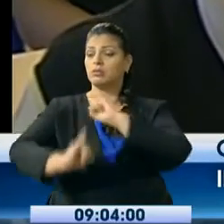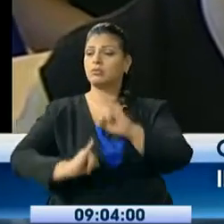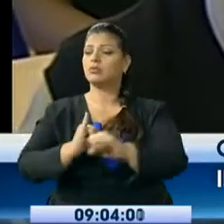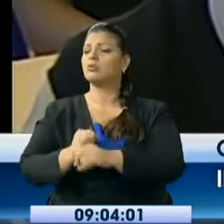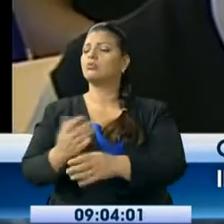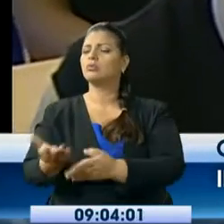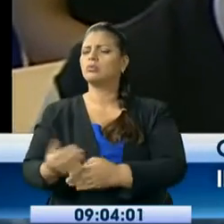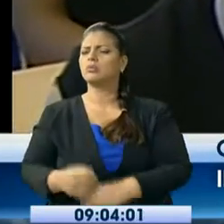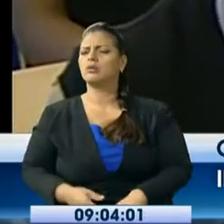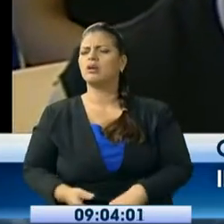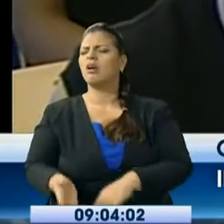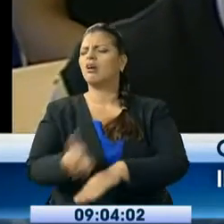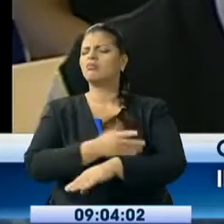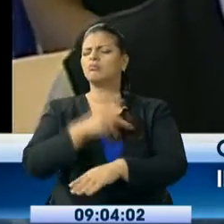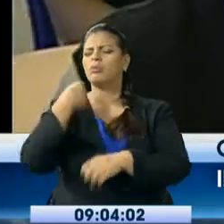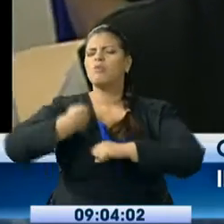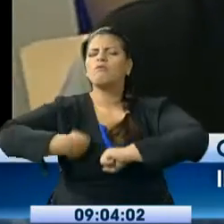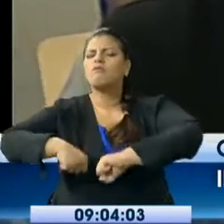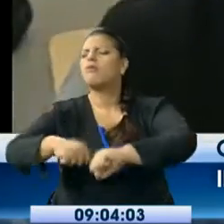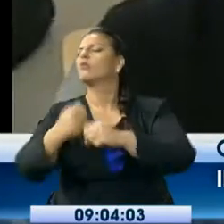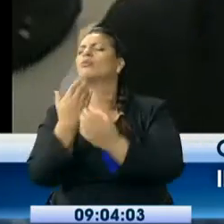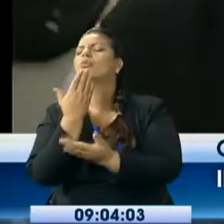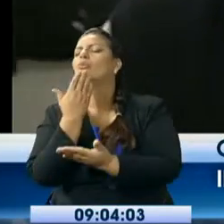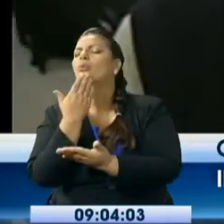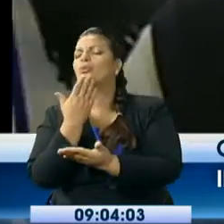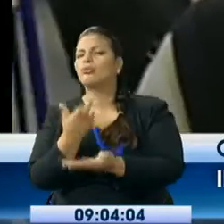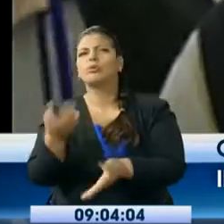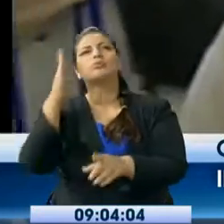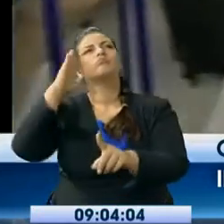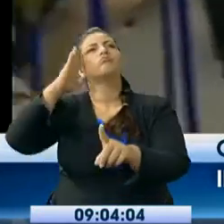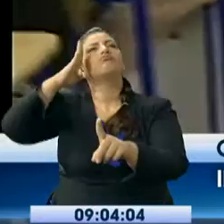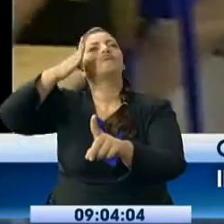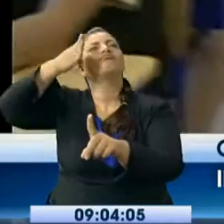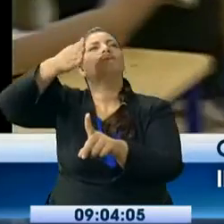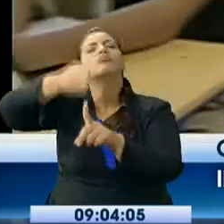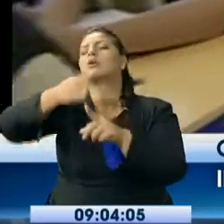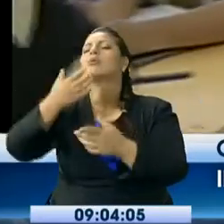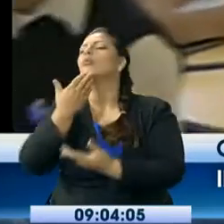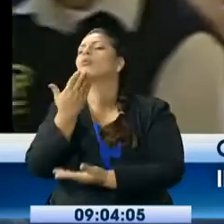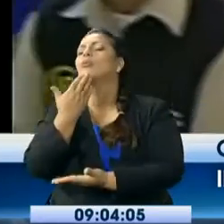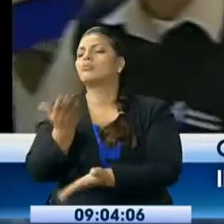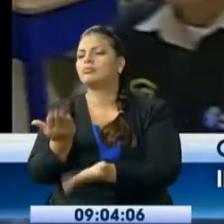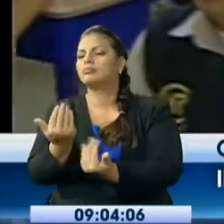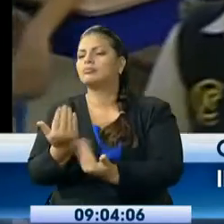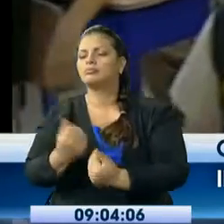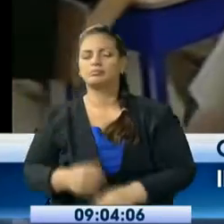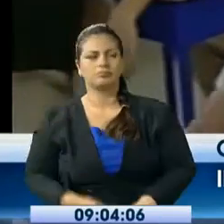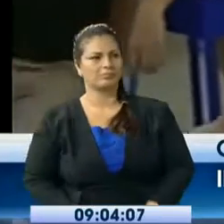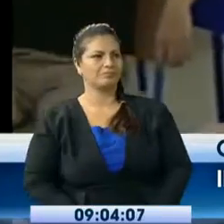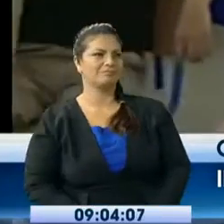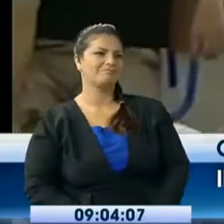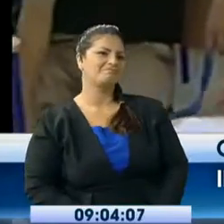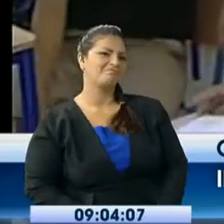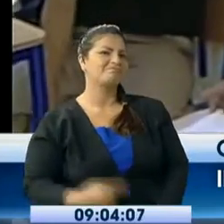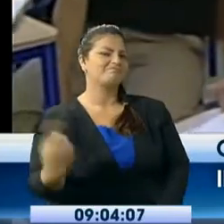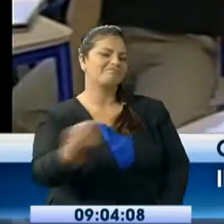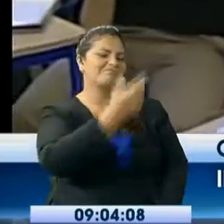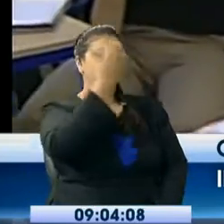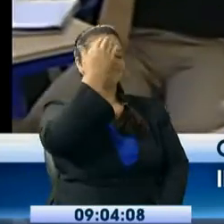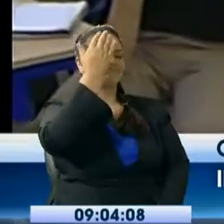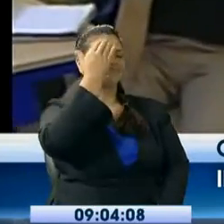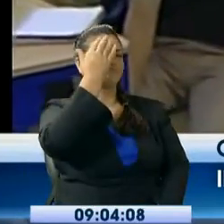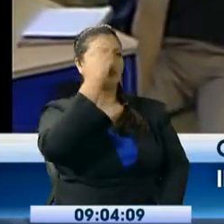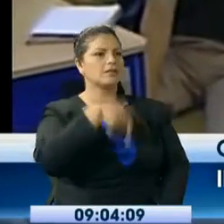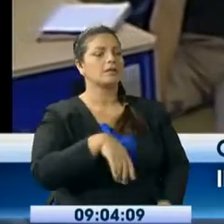¿Qué te ha implicado eso? ¿Más esfuerzo? ¿Tienes expectativas? ¿Qué sabes de eso? En realidad, como todo el mundo conoce, el bachillerato internacional